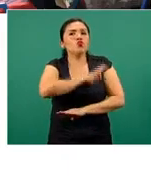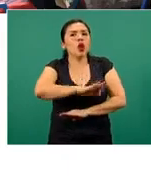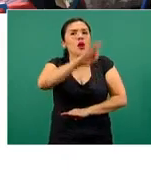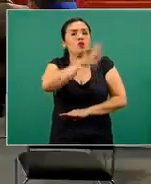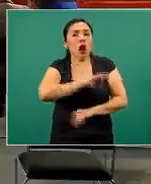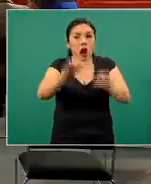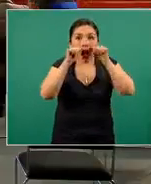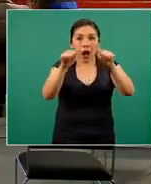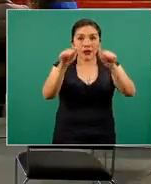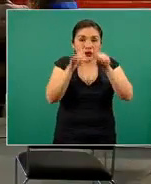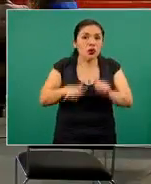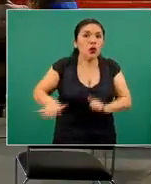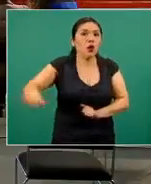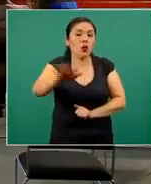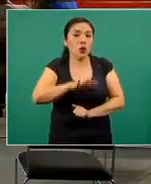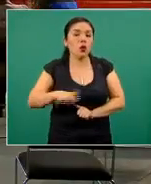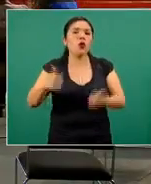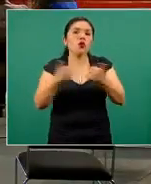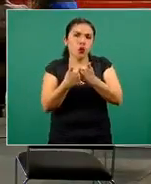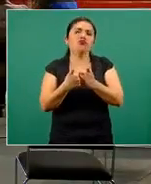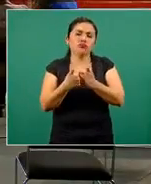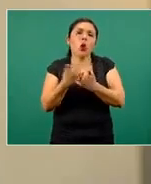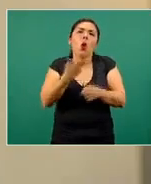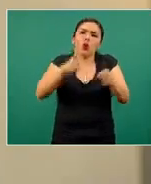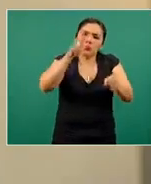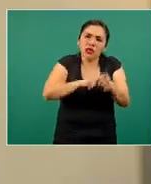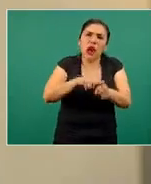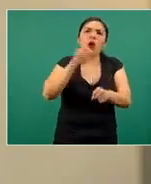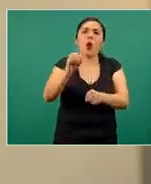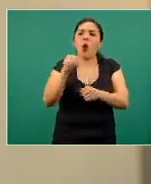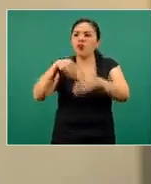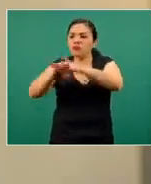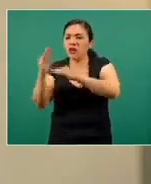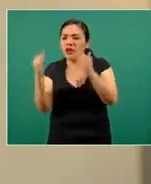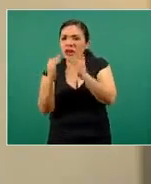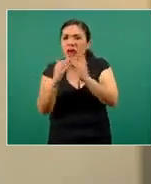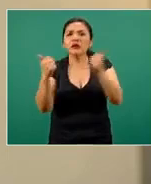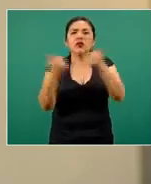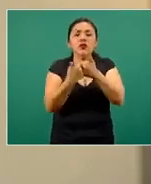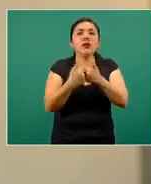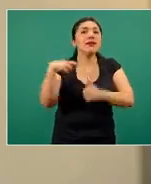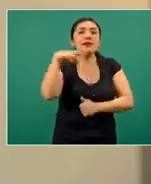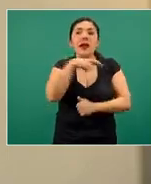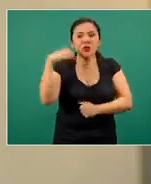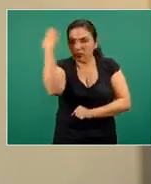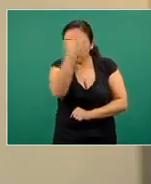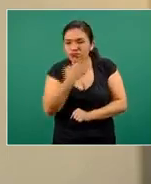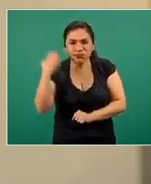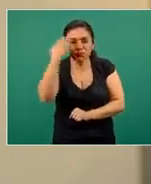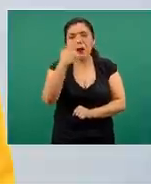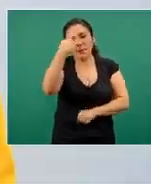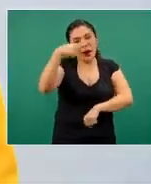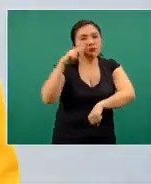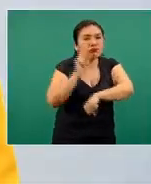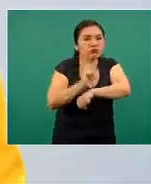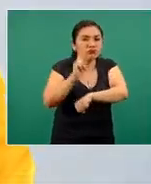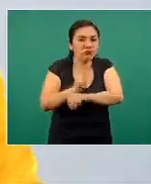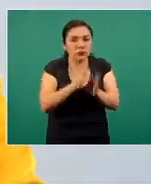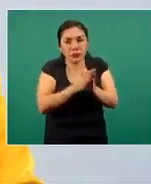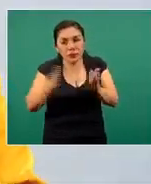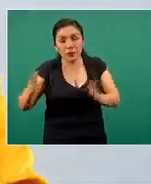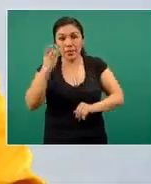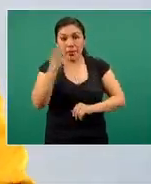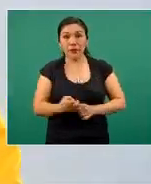capacidad de atención ambulatoria, hospitalaria, mecanismos rápidos de tamizaje y de seguimiento.